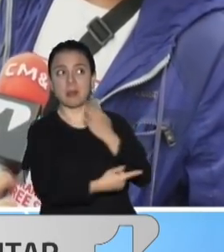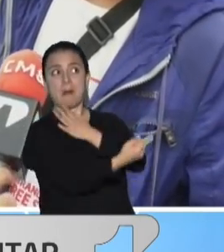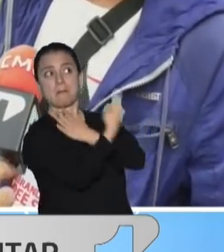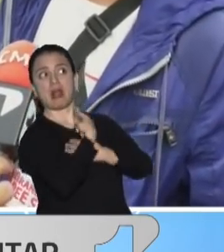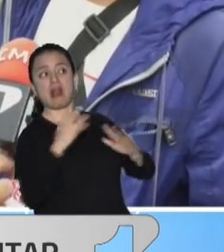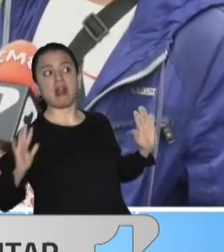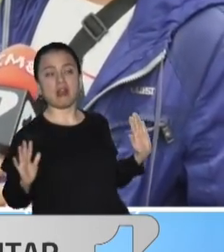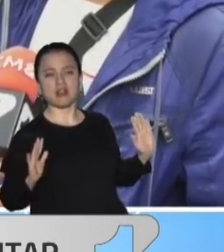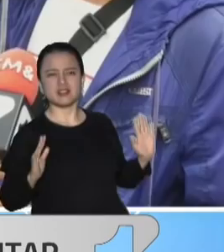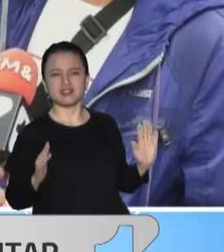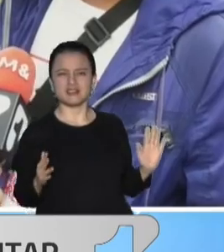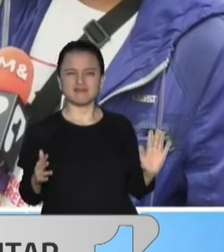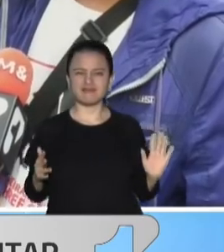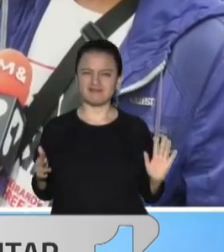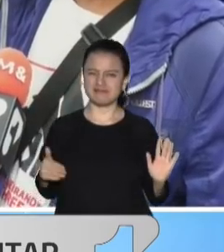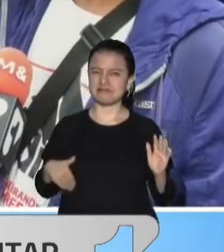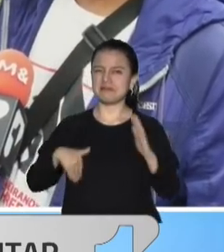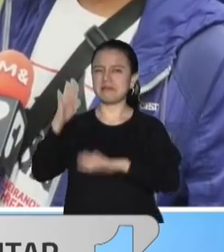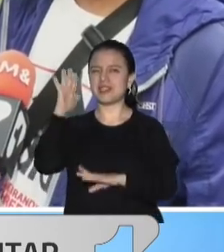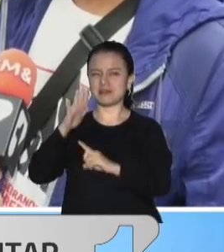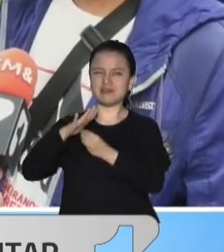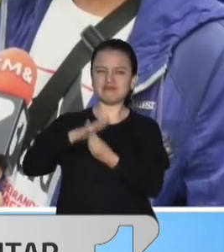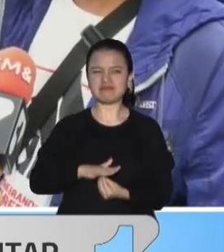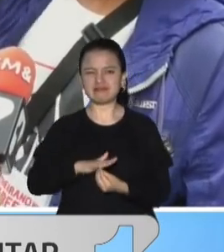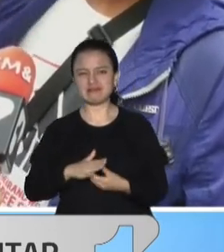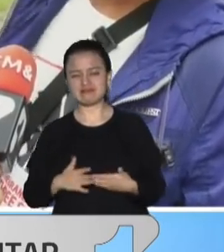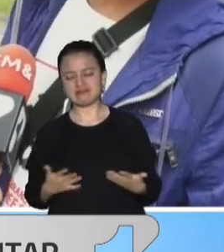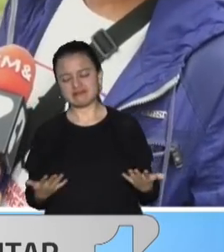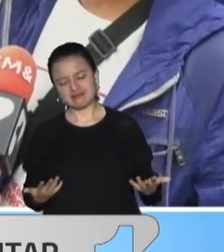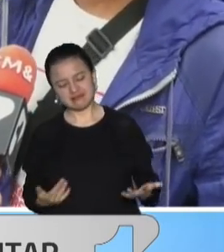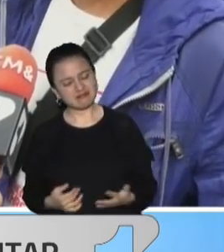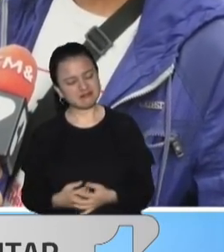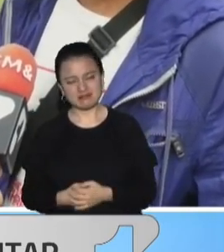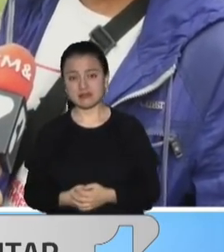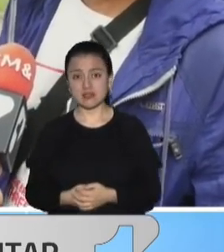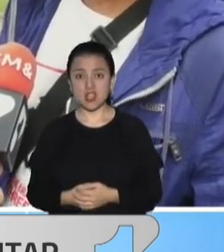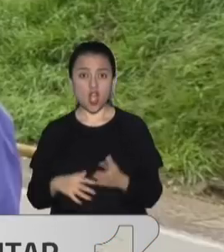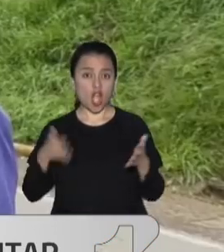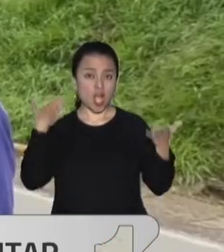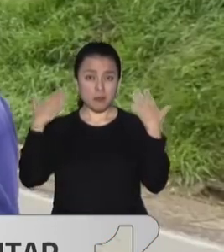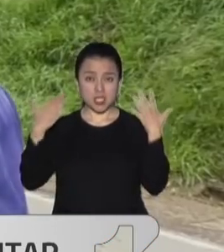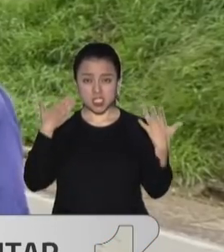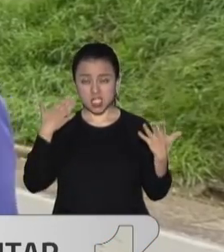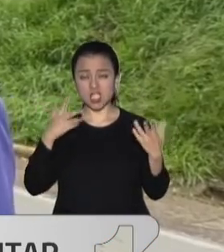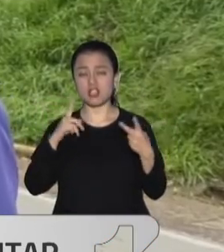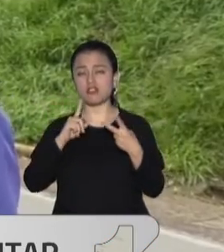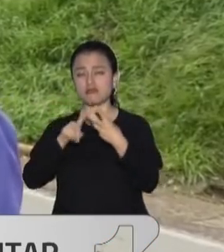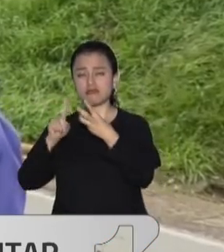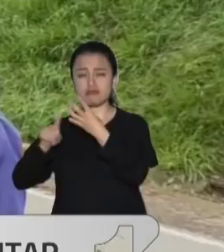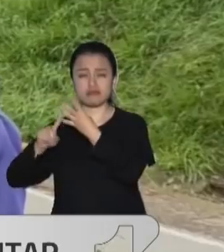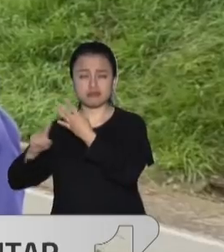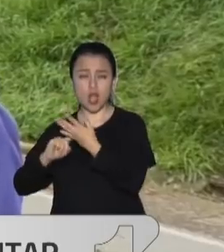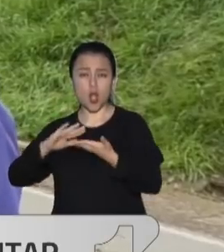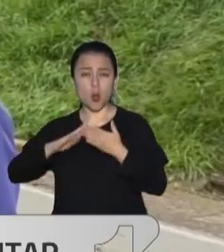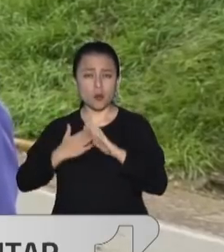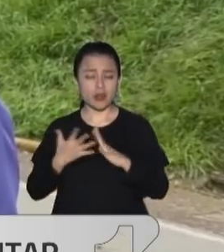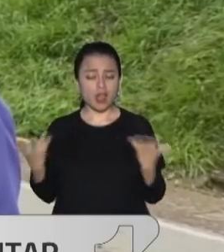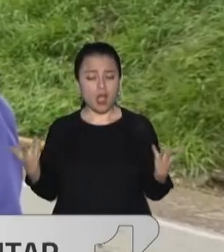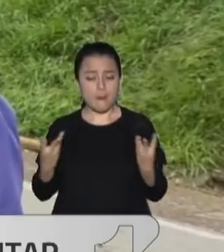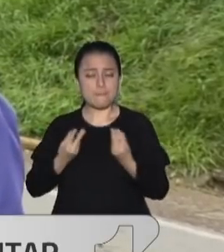del gobierno es más represión y más represión, no solamente contra los campesinos, sino contra todas las comunidades que se